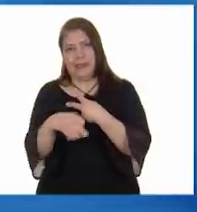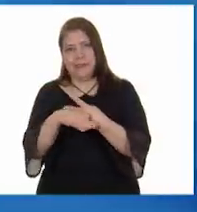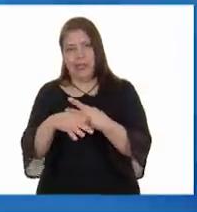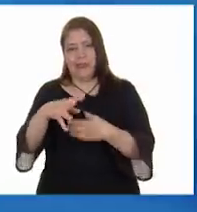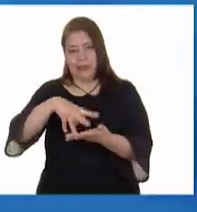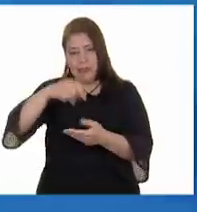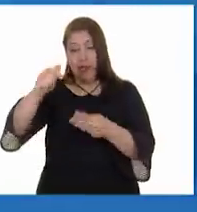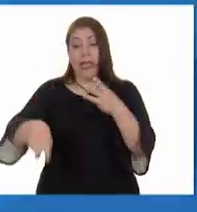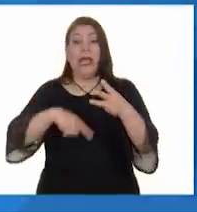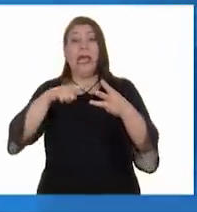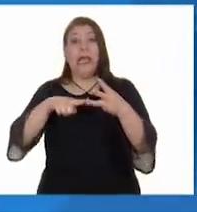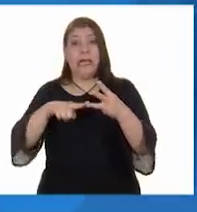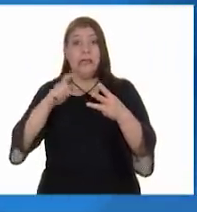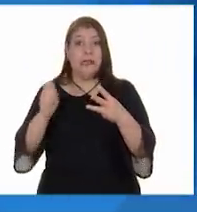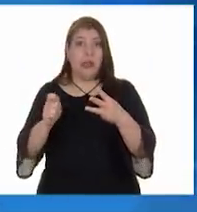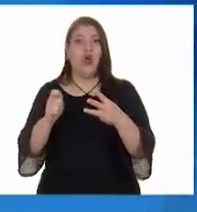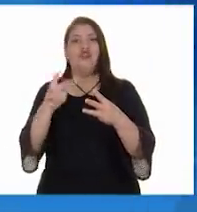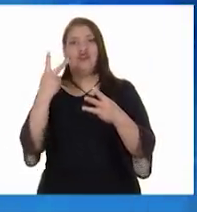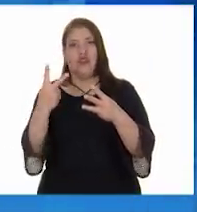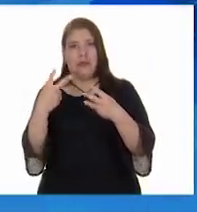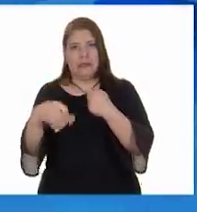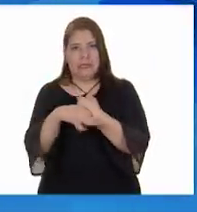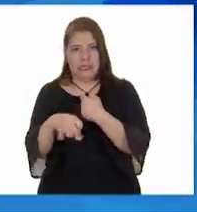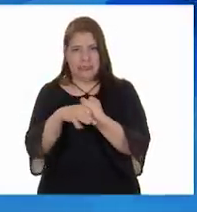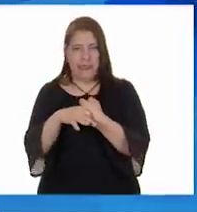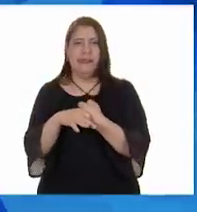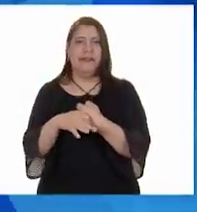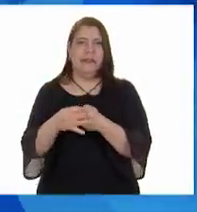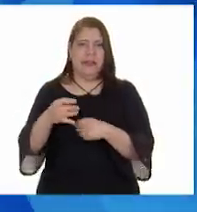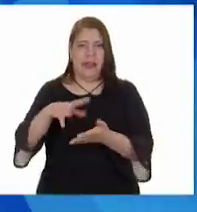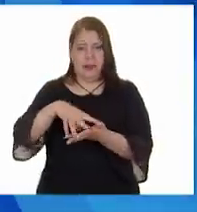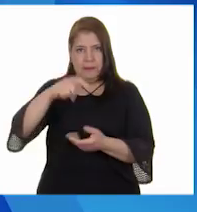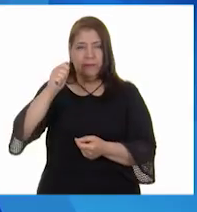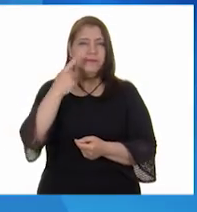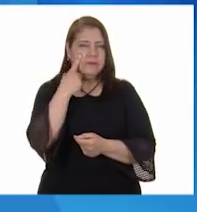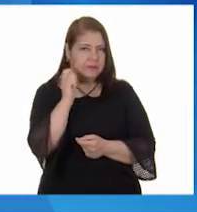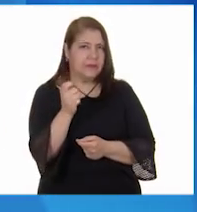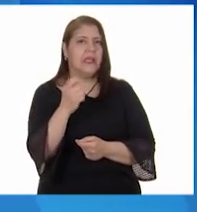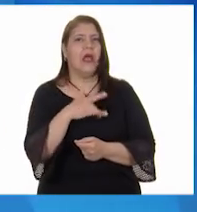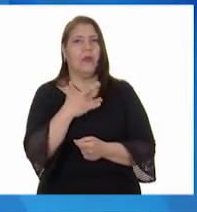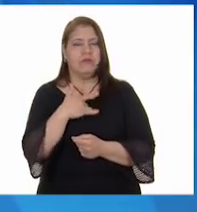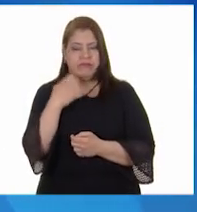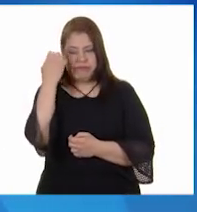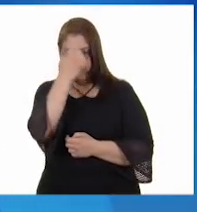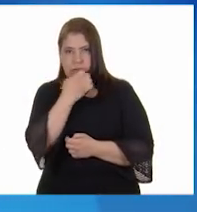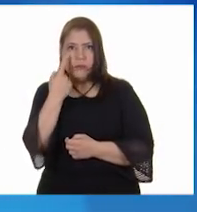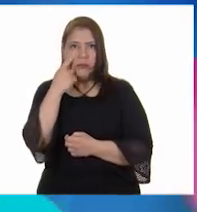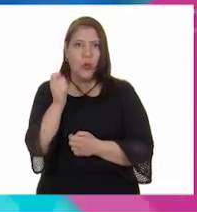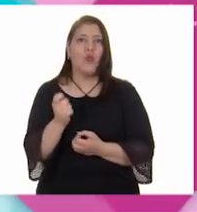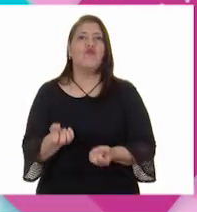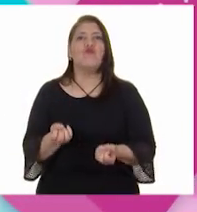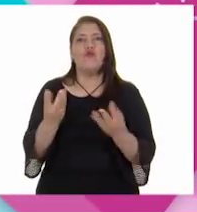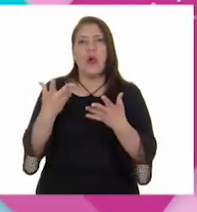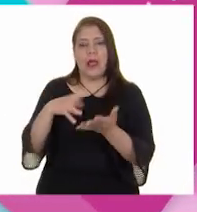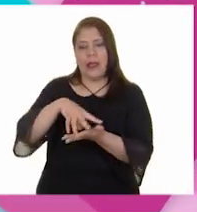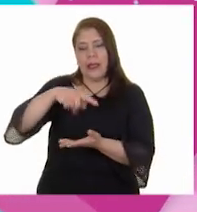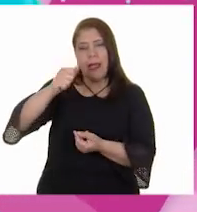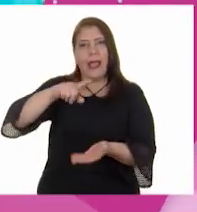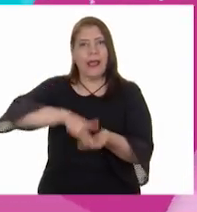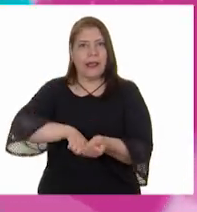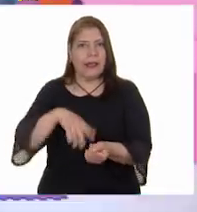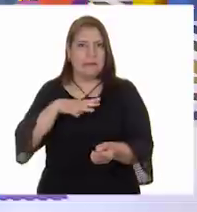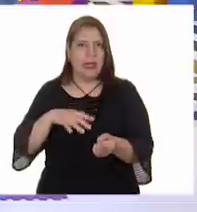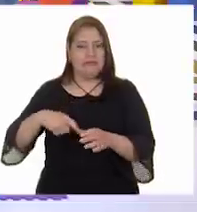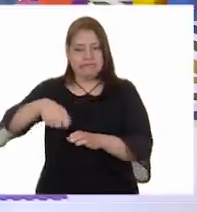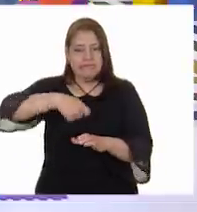la mezcla 3 pusieron dos tazas de harina. Ya hasta aquí llevamos nuestras observaciones de cuánta harina ocuparon en cada mezcla,